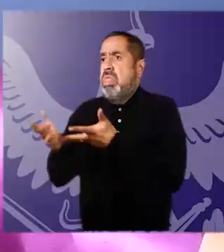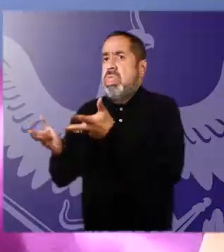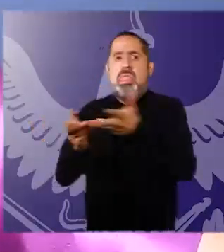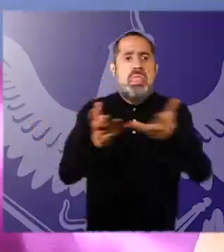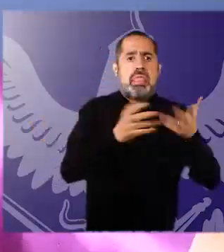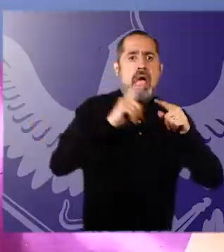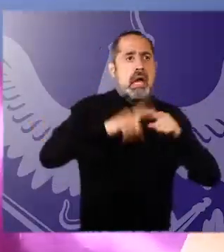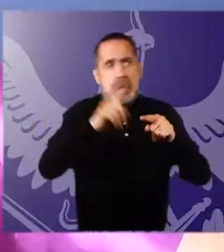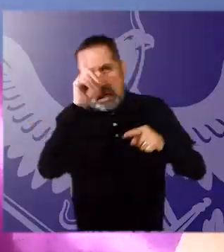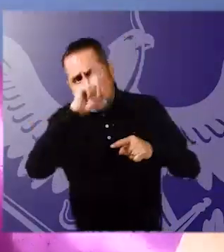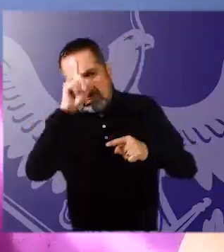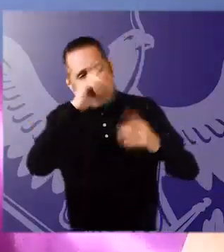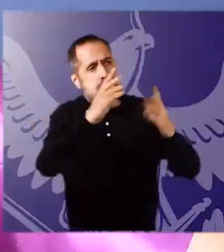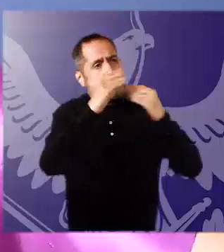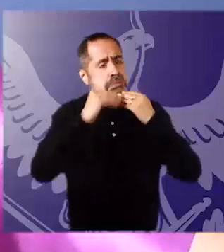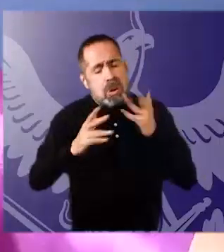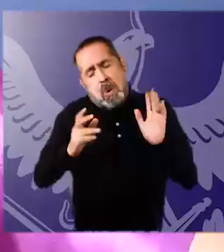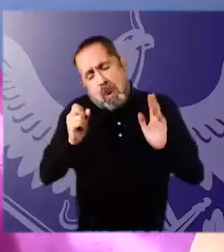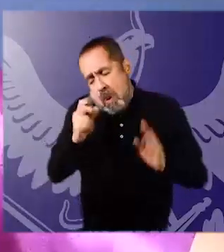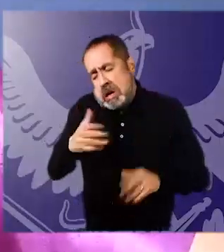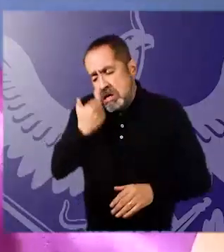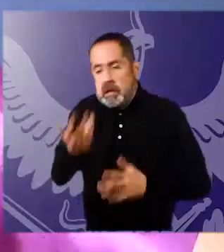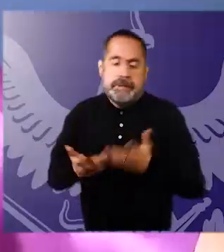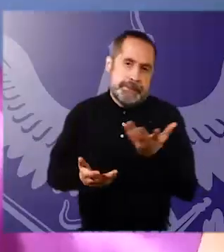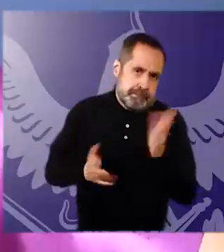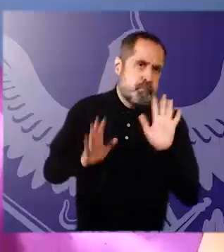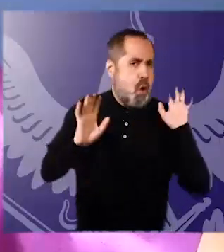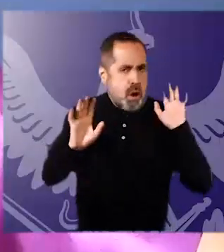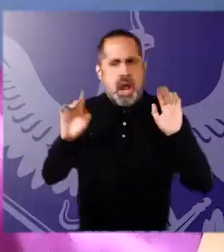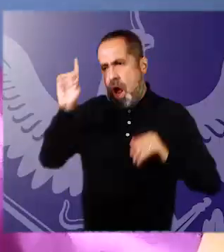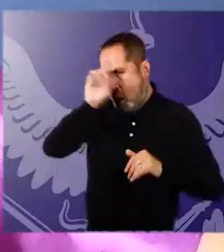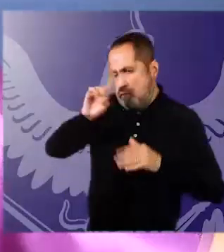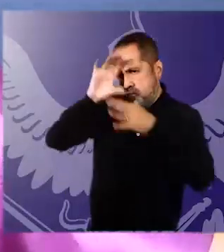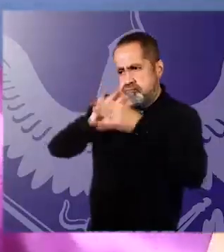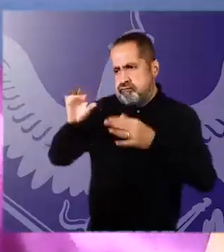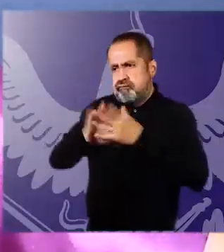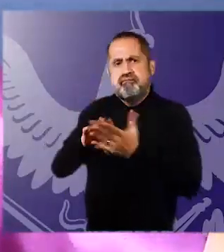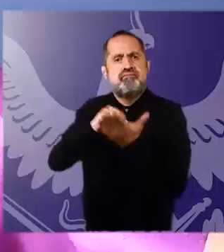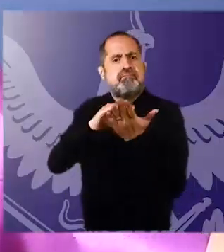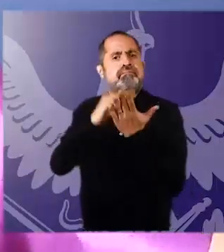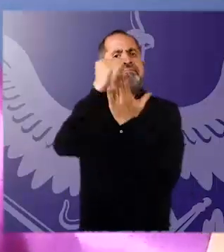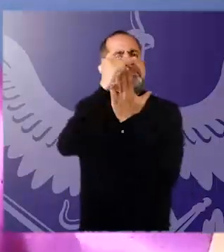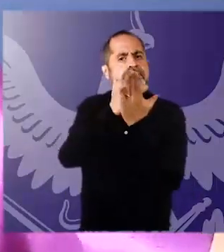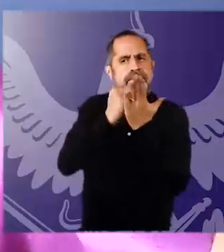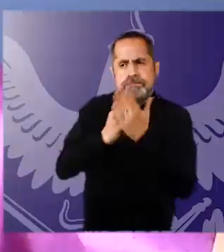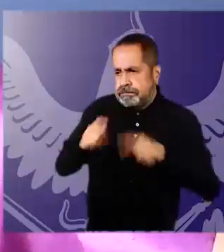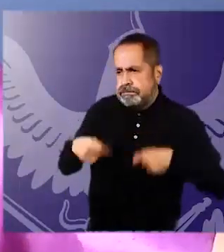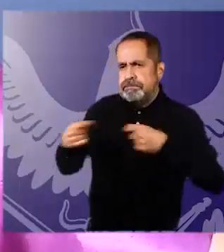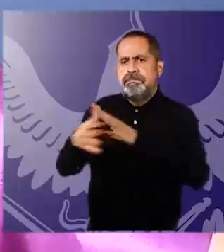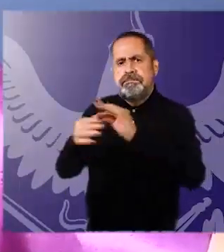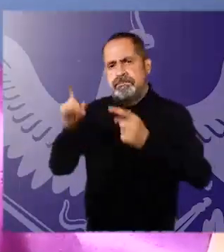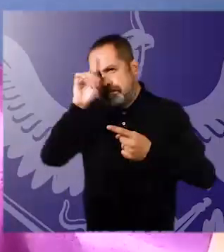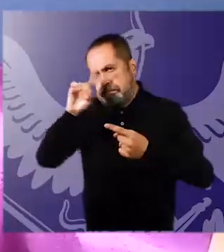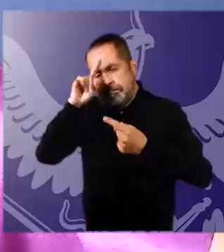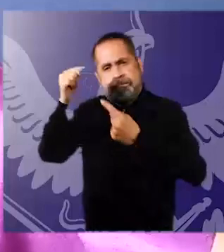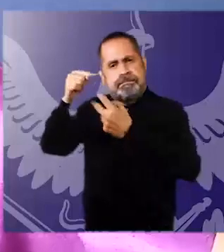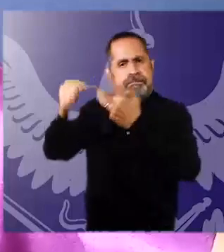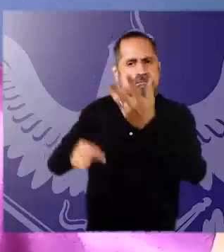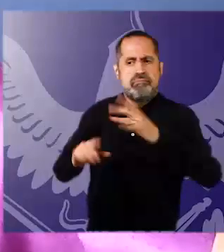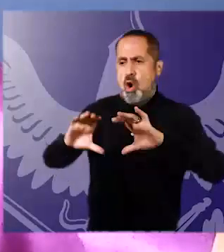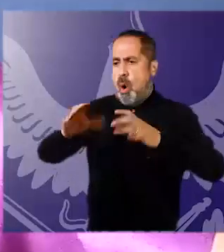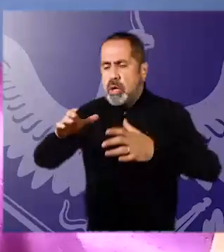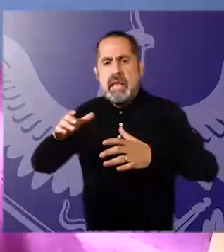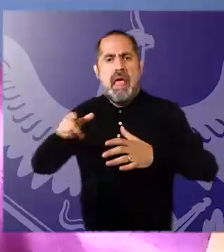buscada ante la falta de oportunidades, de referentes. Entonces, estas políticas públicas que